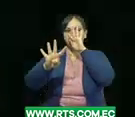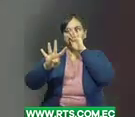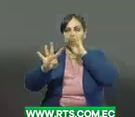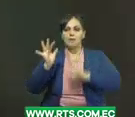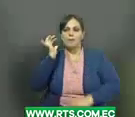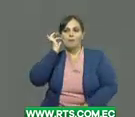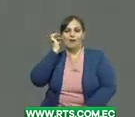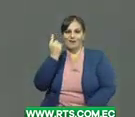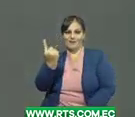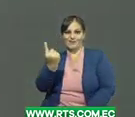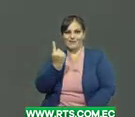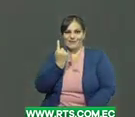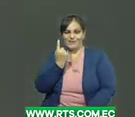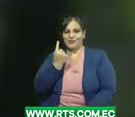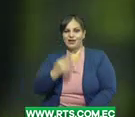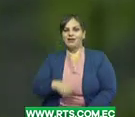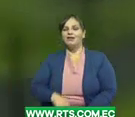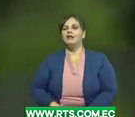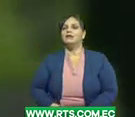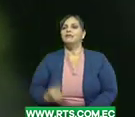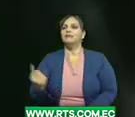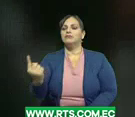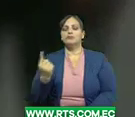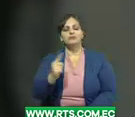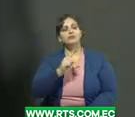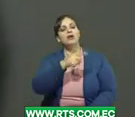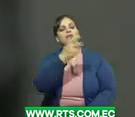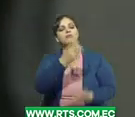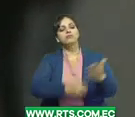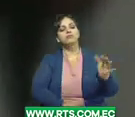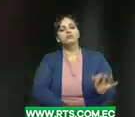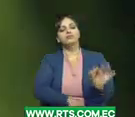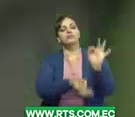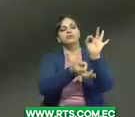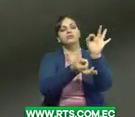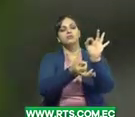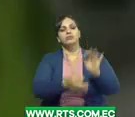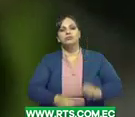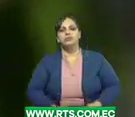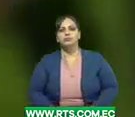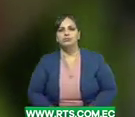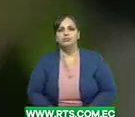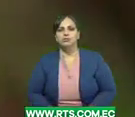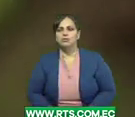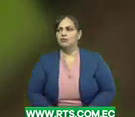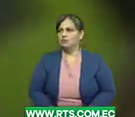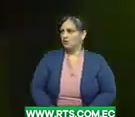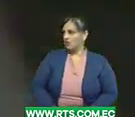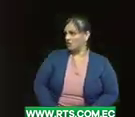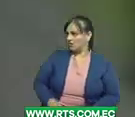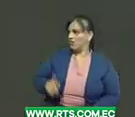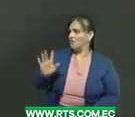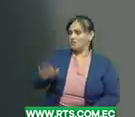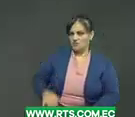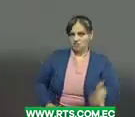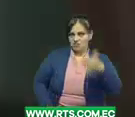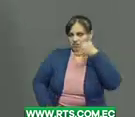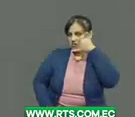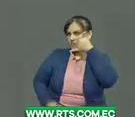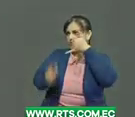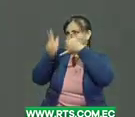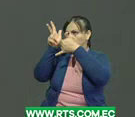tras entregarle la citación, se dispone a golpear el celular con el que la están grabando, el cual sale